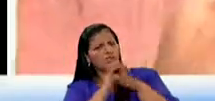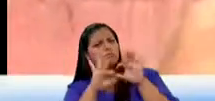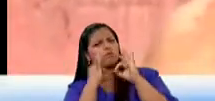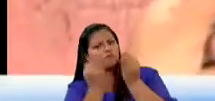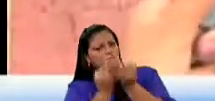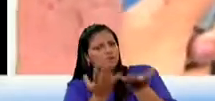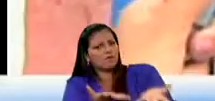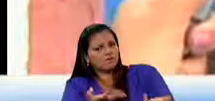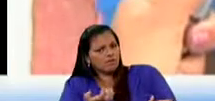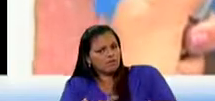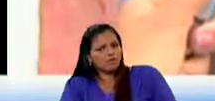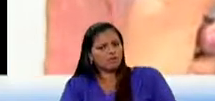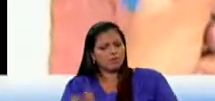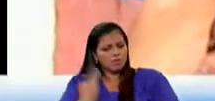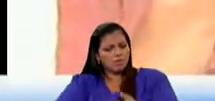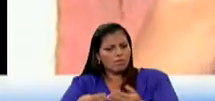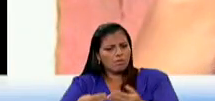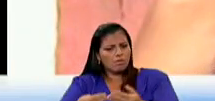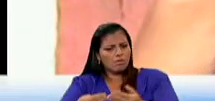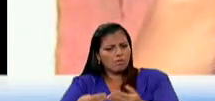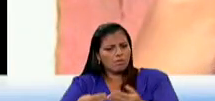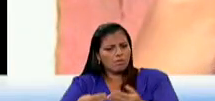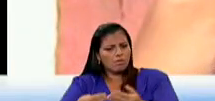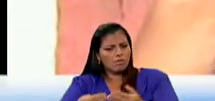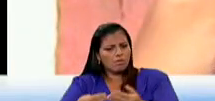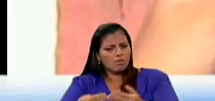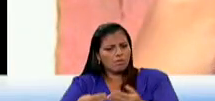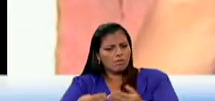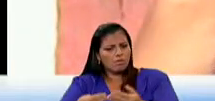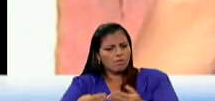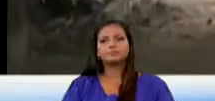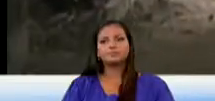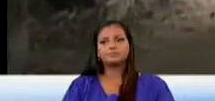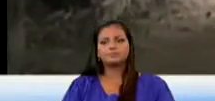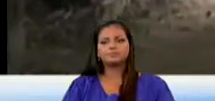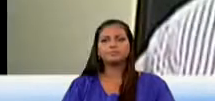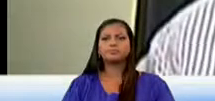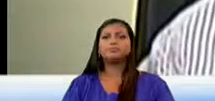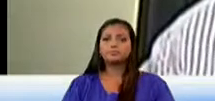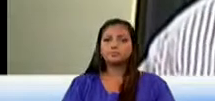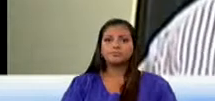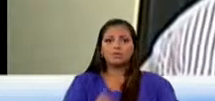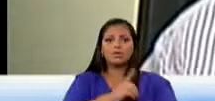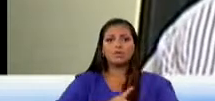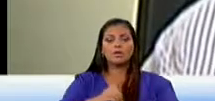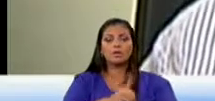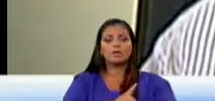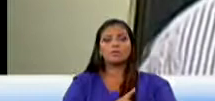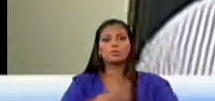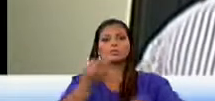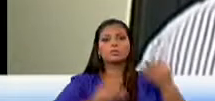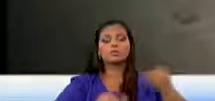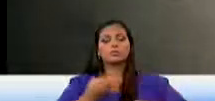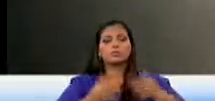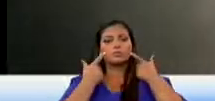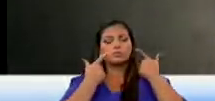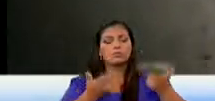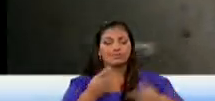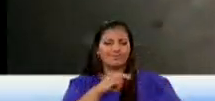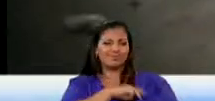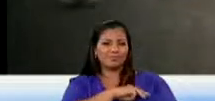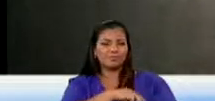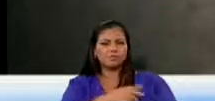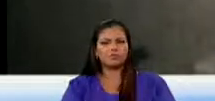¿Tres hijos? No voy a querer hijos, quiero tener mi hijo. Ante esta situación, el director de Justicia y Vigilancia del municipio, Javier